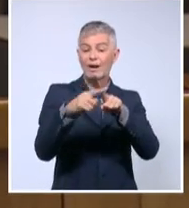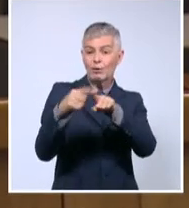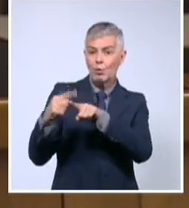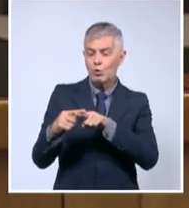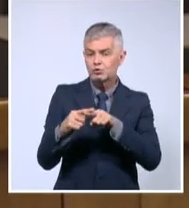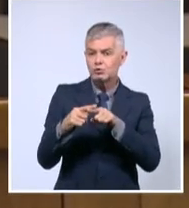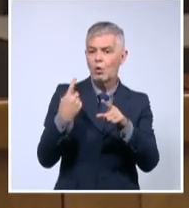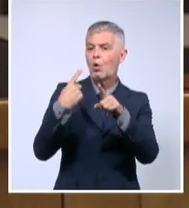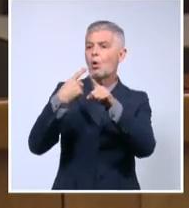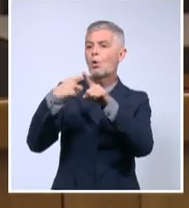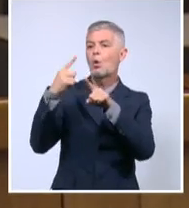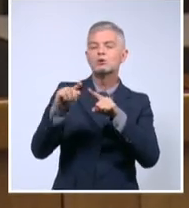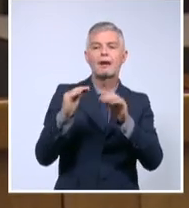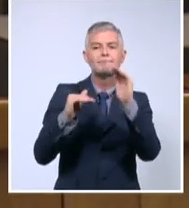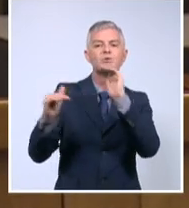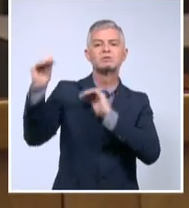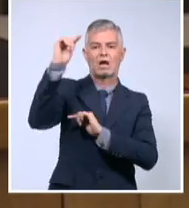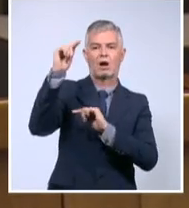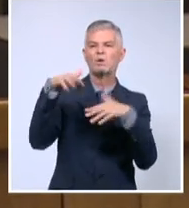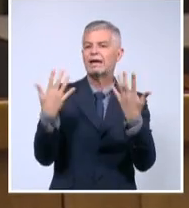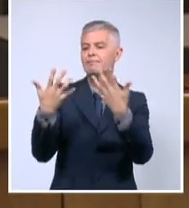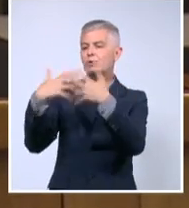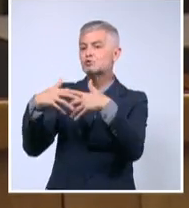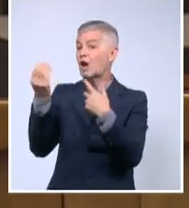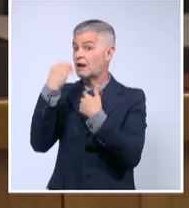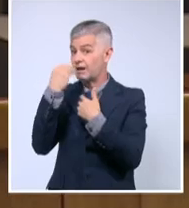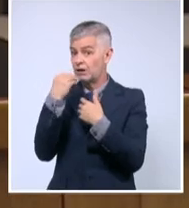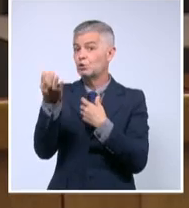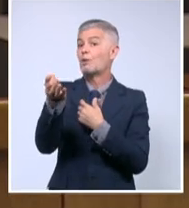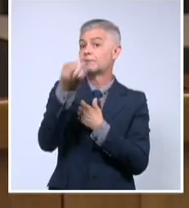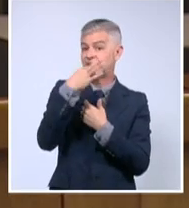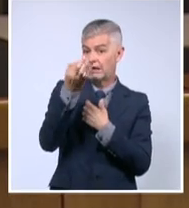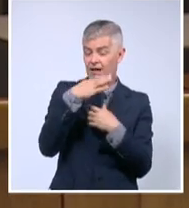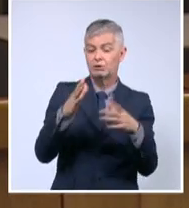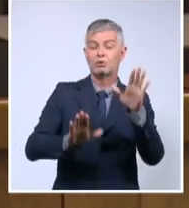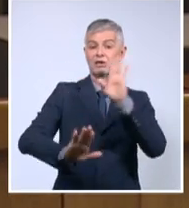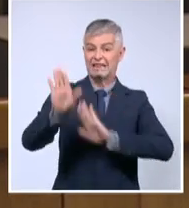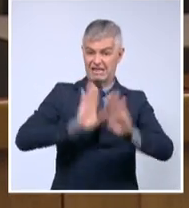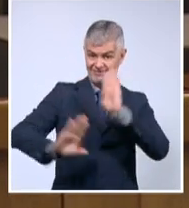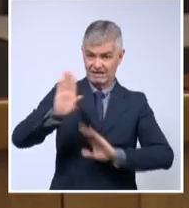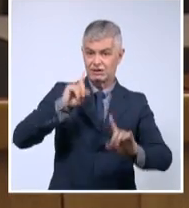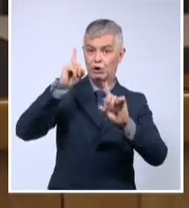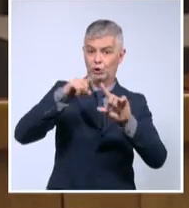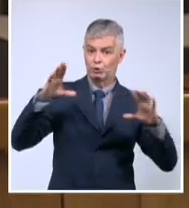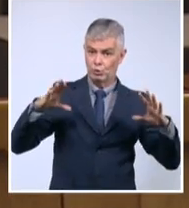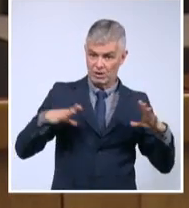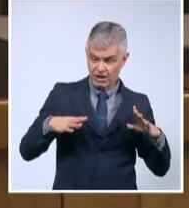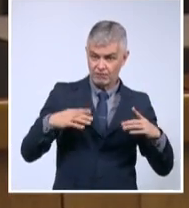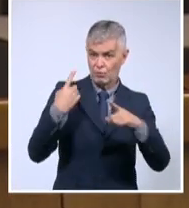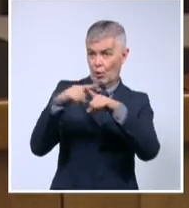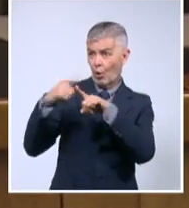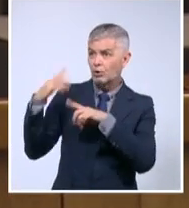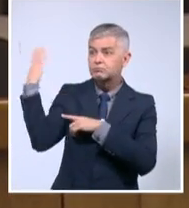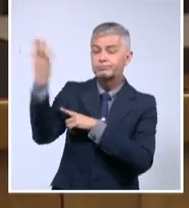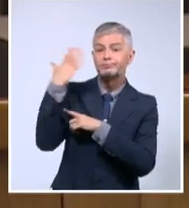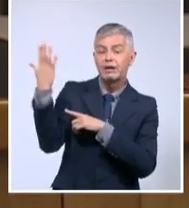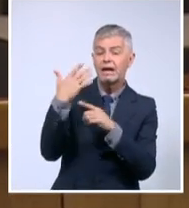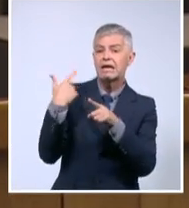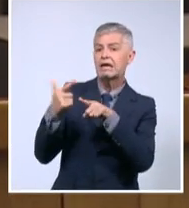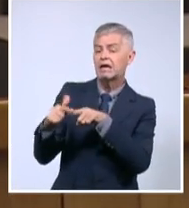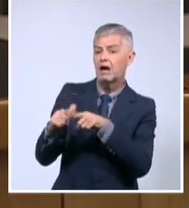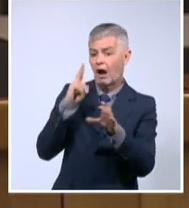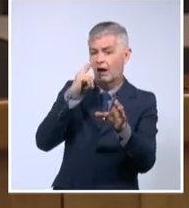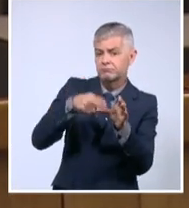priorizados: producción de alimentos, medicamentos, defensa, turismo, fuentes renovables de energía, programa de